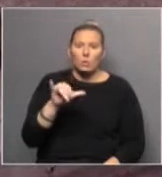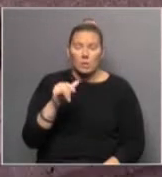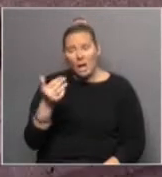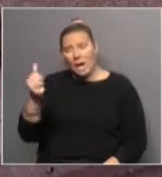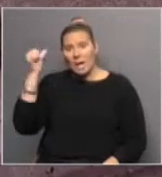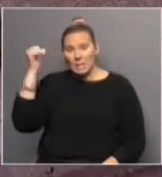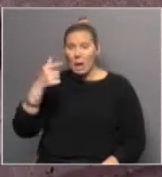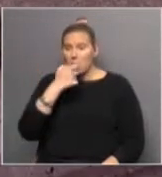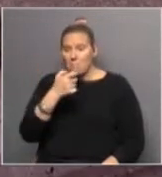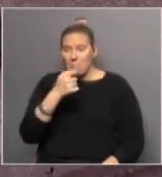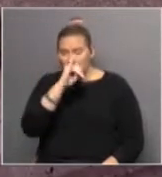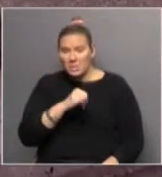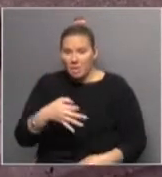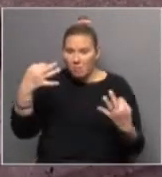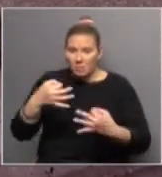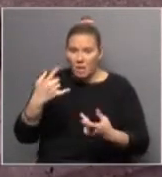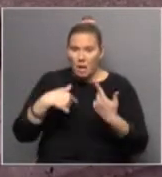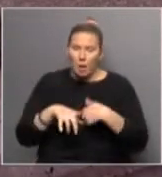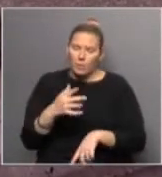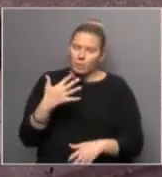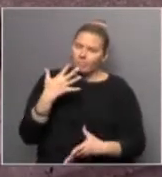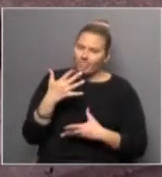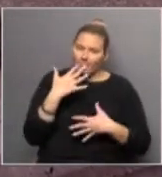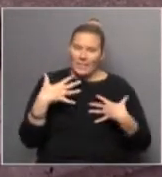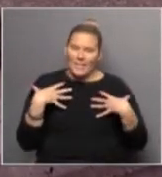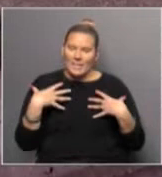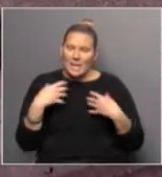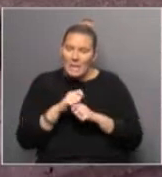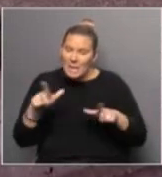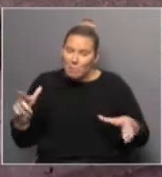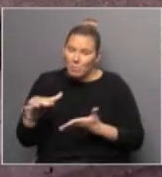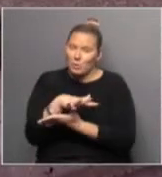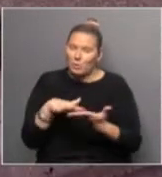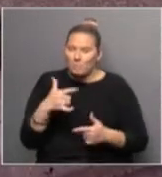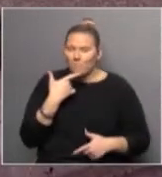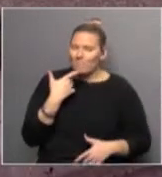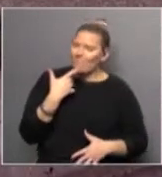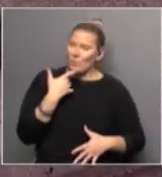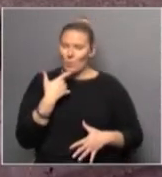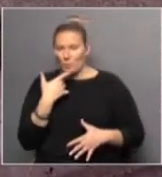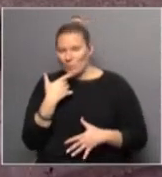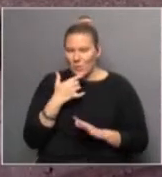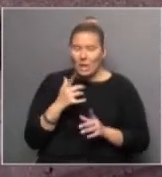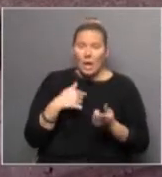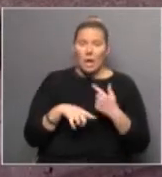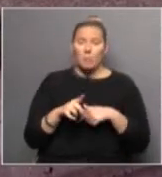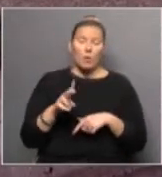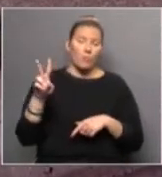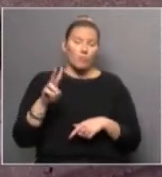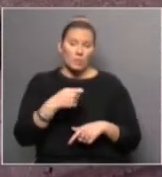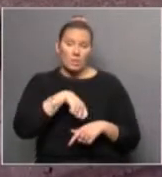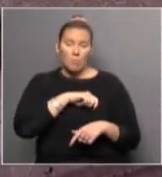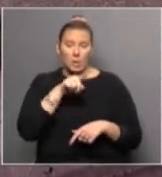pizzas estaban bien, pero no eran muy claras las condiciones bromatológicas del asunto, ¿no? Pero fue en Villa Española,